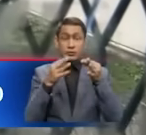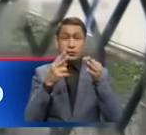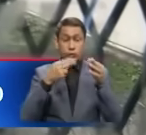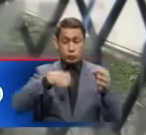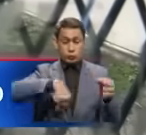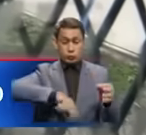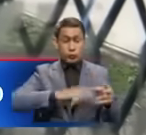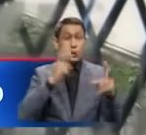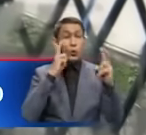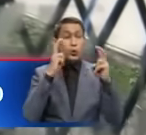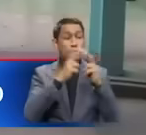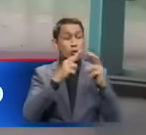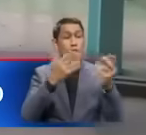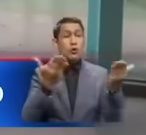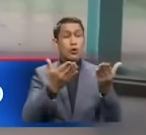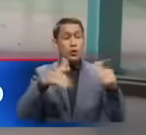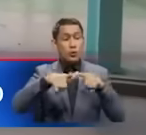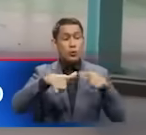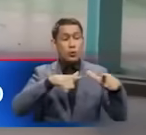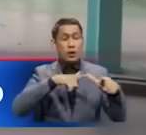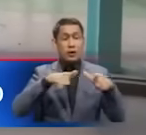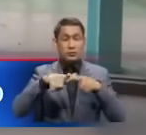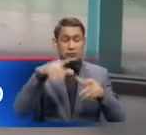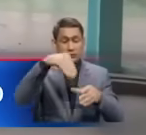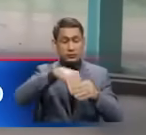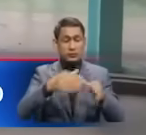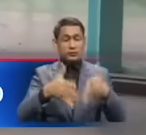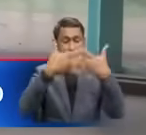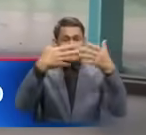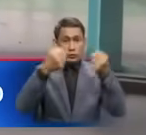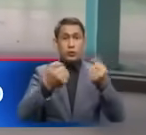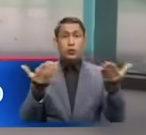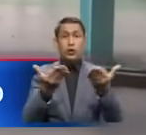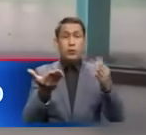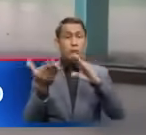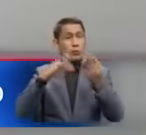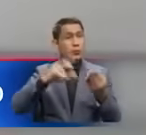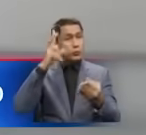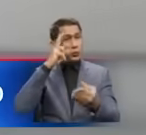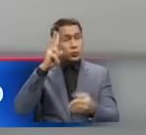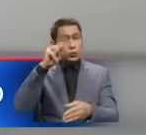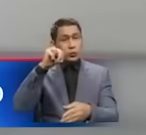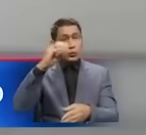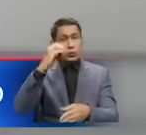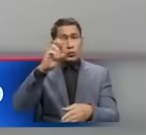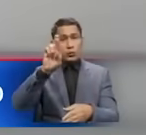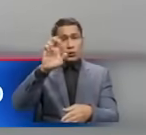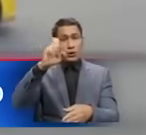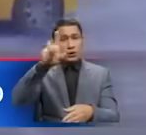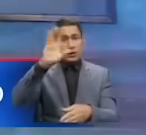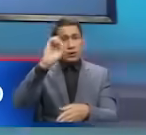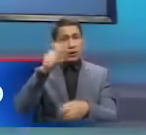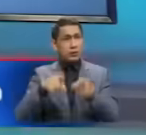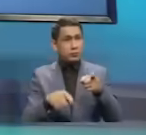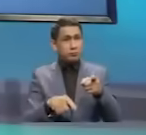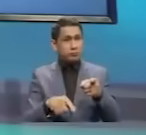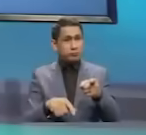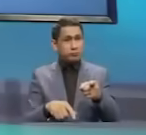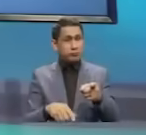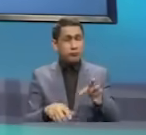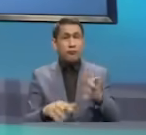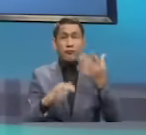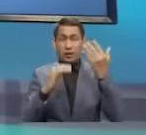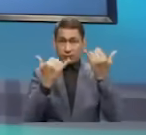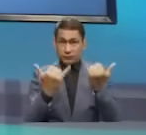al interior de la cárcel de Cotopaxi. Todas estas revelaciones que forman parte de los expedientes del caso Purga y